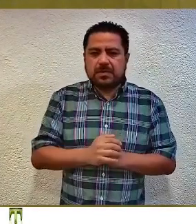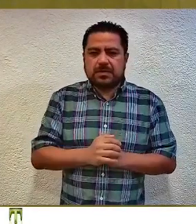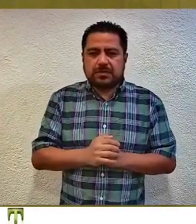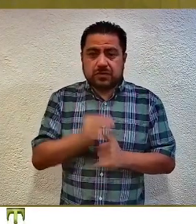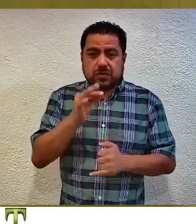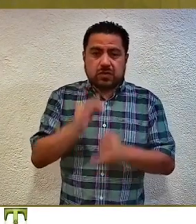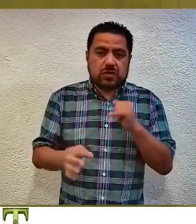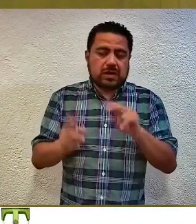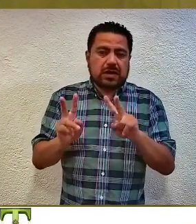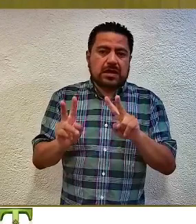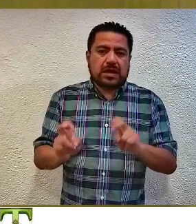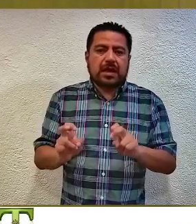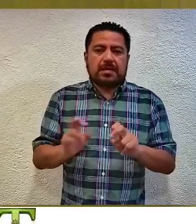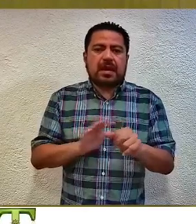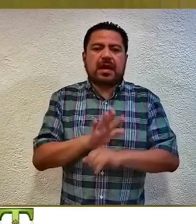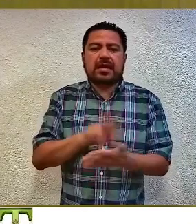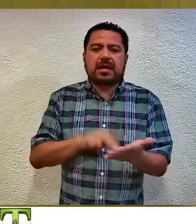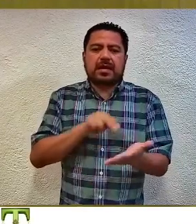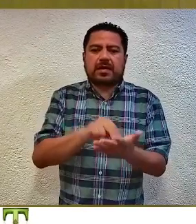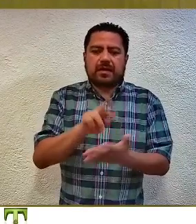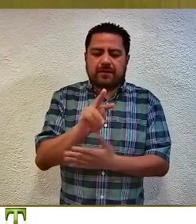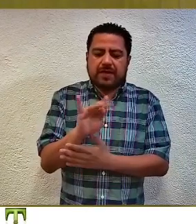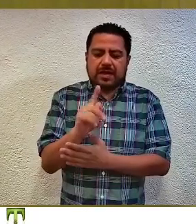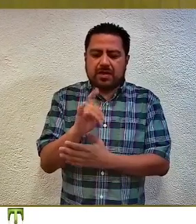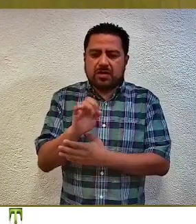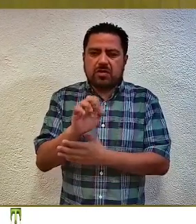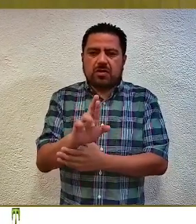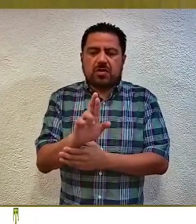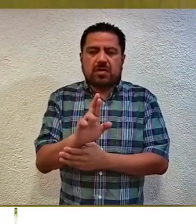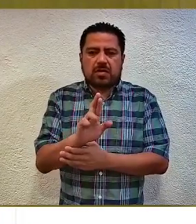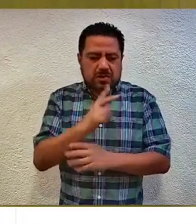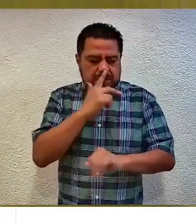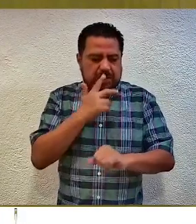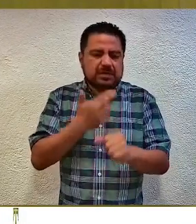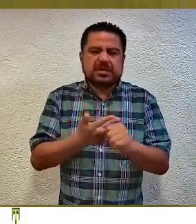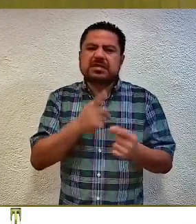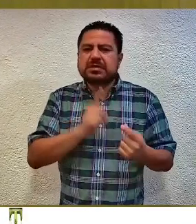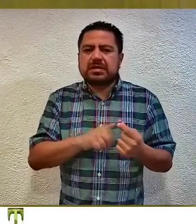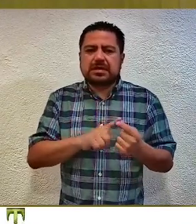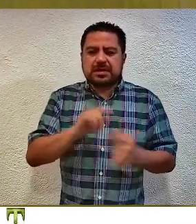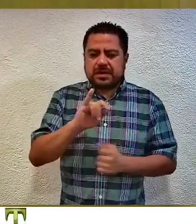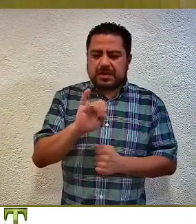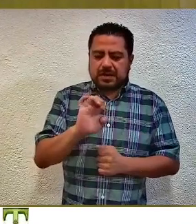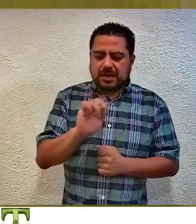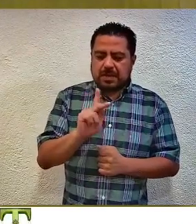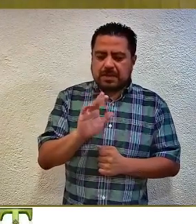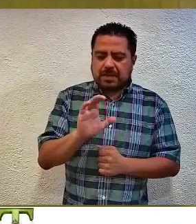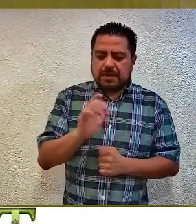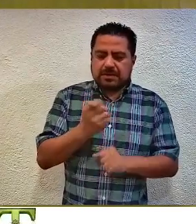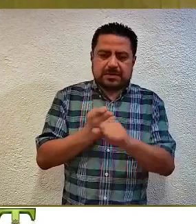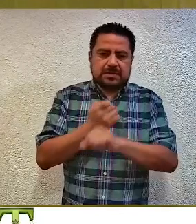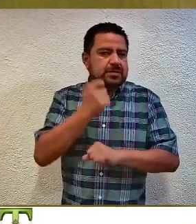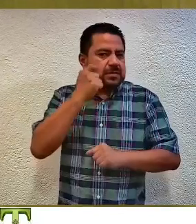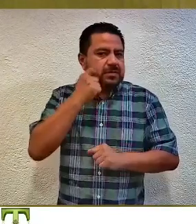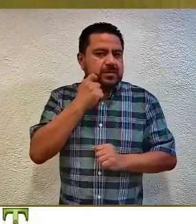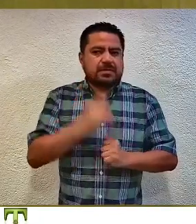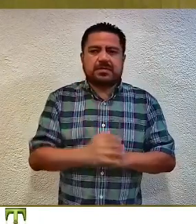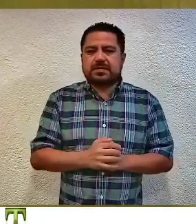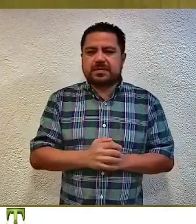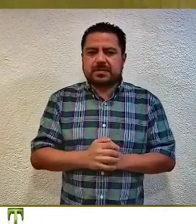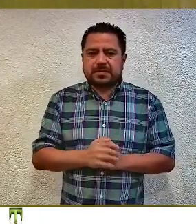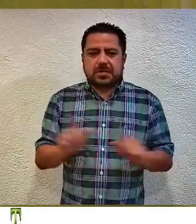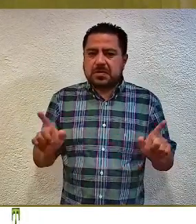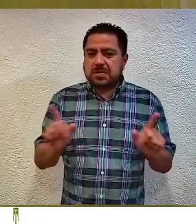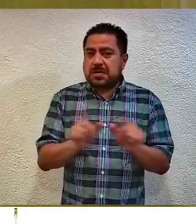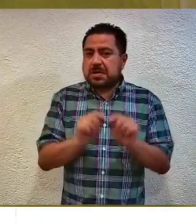Y en el último asunto, el compareciente es Víctor García Velázquez, la autoridad responsable del Instituto Electoral y de Participación Ciudadana del Estado de Guerrero. Son